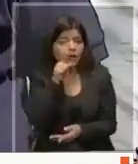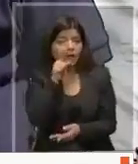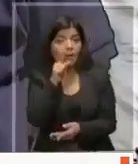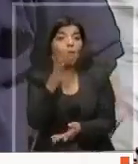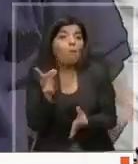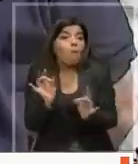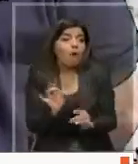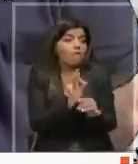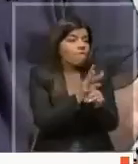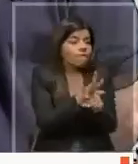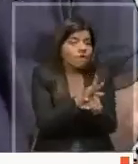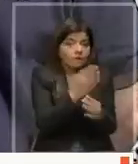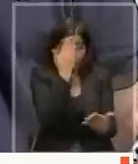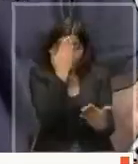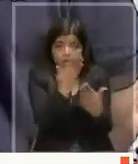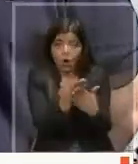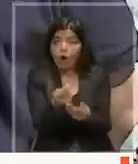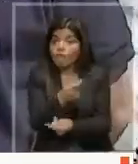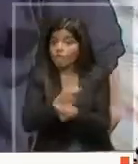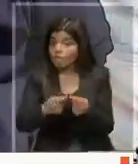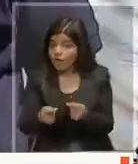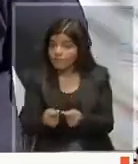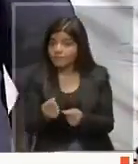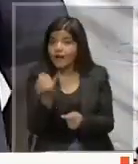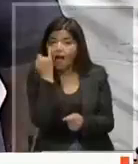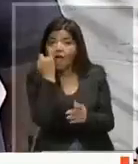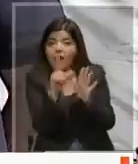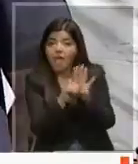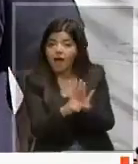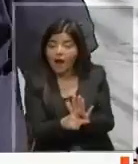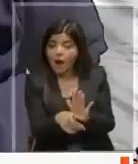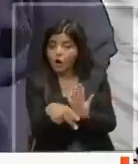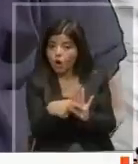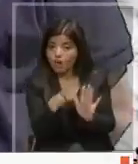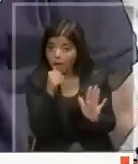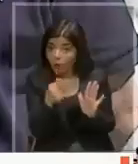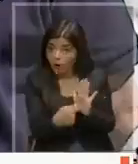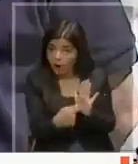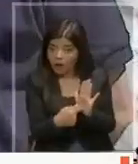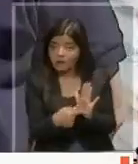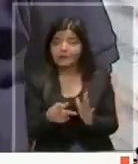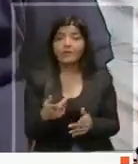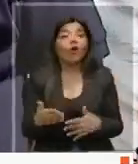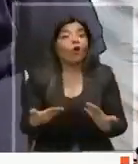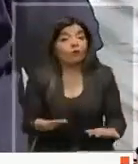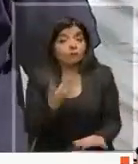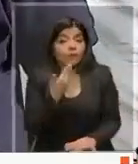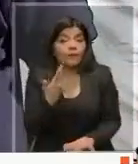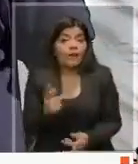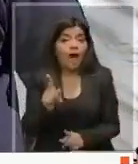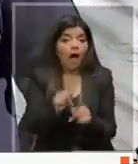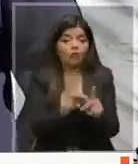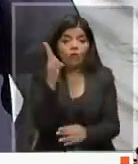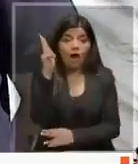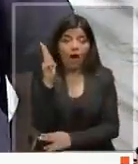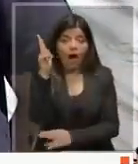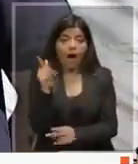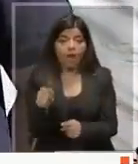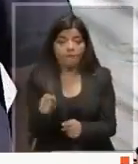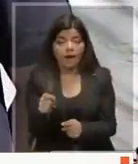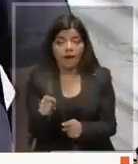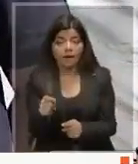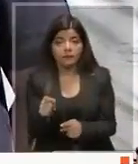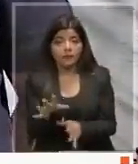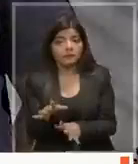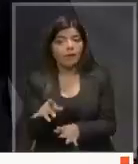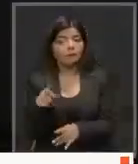transferencia directa, puede ser por una venta irregular que no está sujeta a la normativa, como también puede darse el caso que alguna de estas armas presente algún